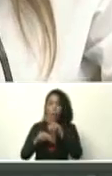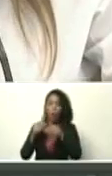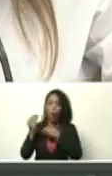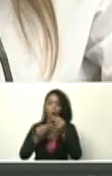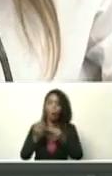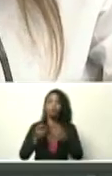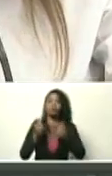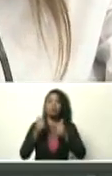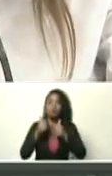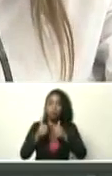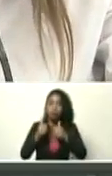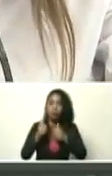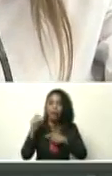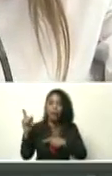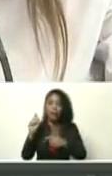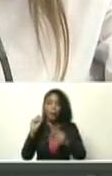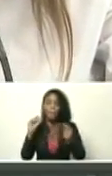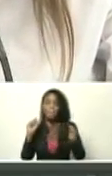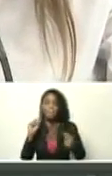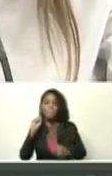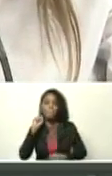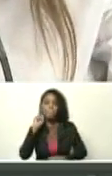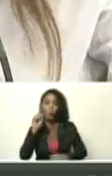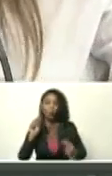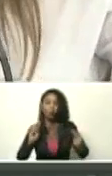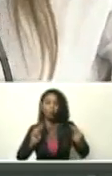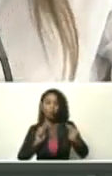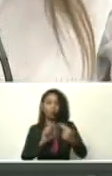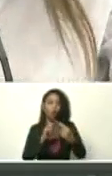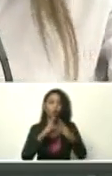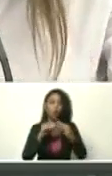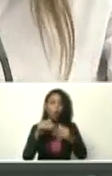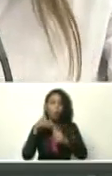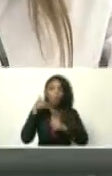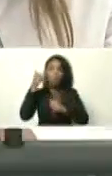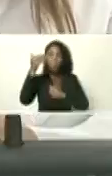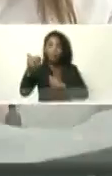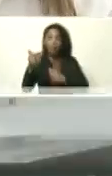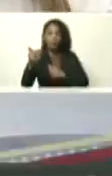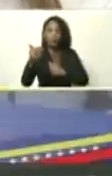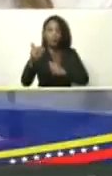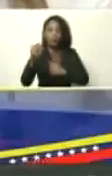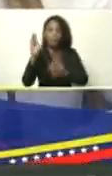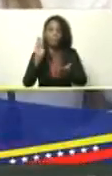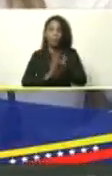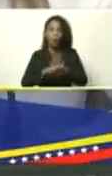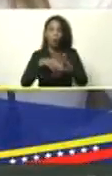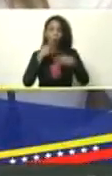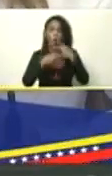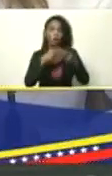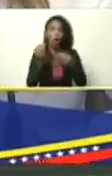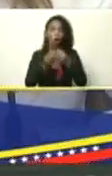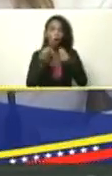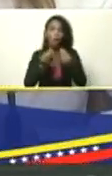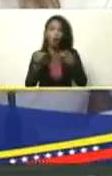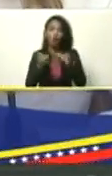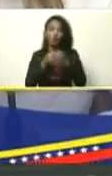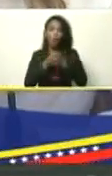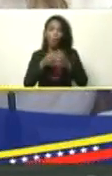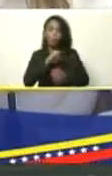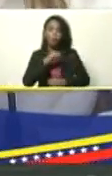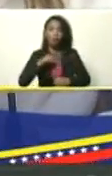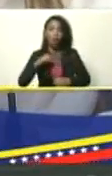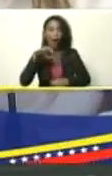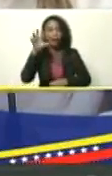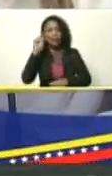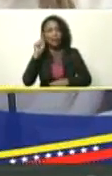intención y ese punto de encuentro que tenemos todos, más allá quizás de posiciones políticas, como el sector privado entiende